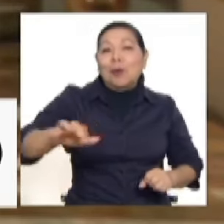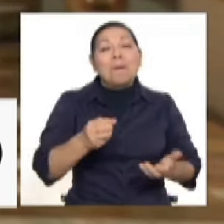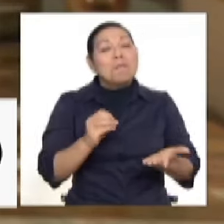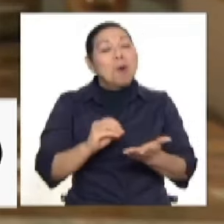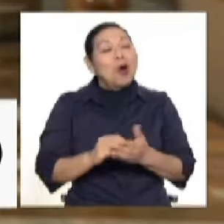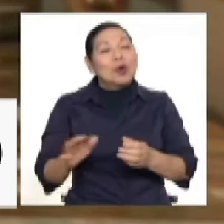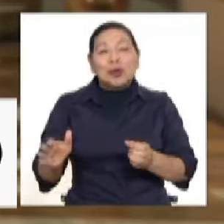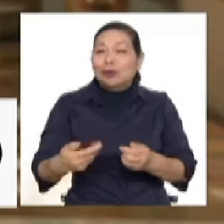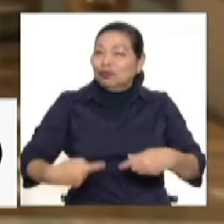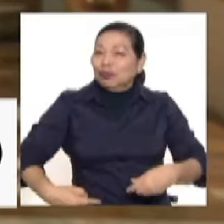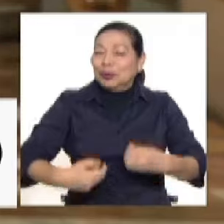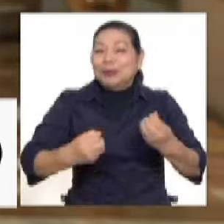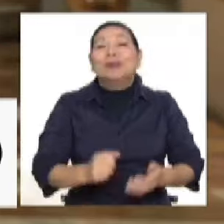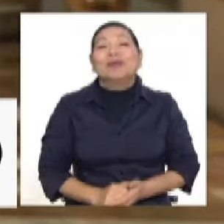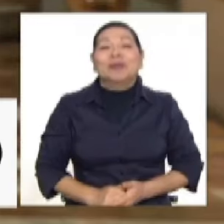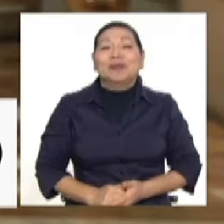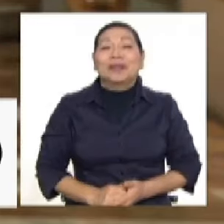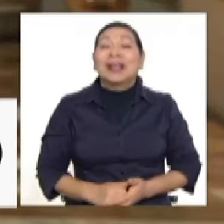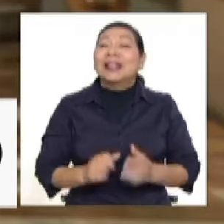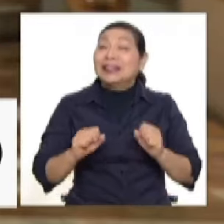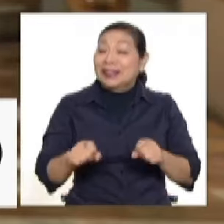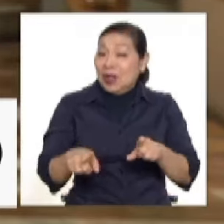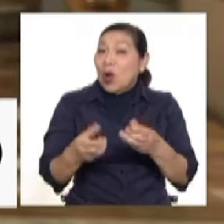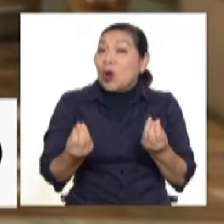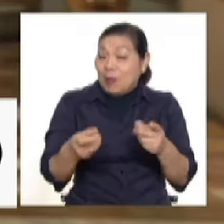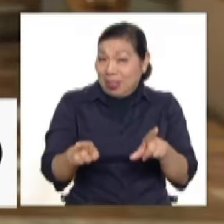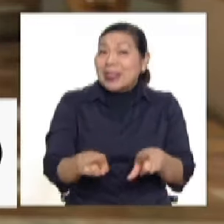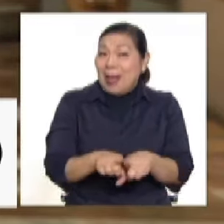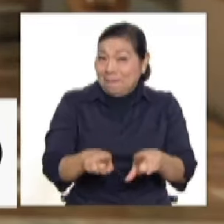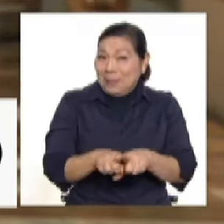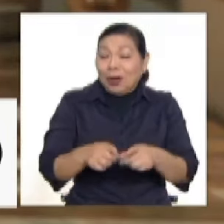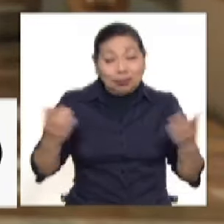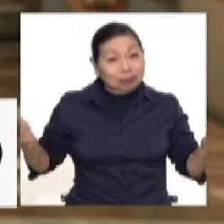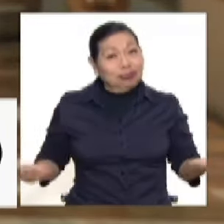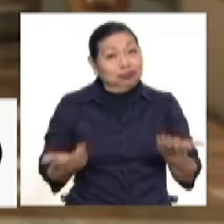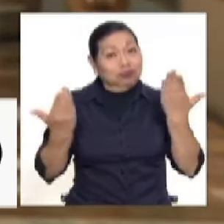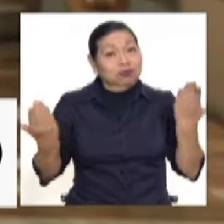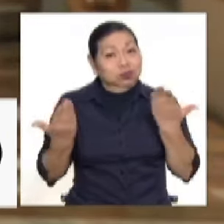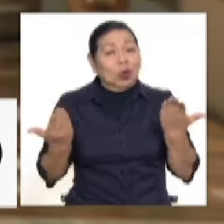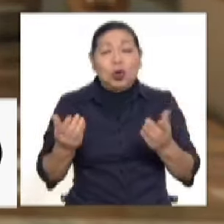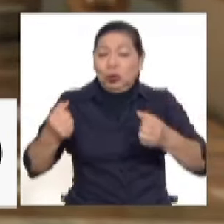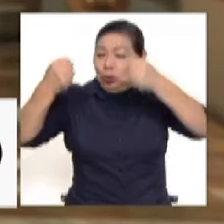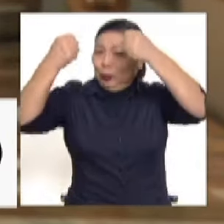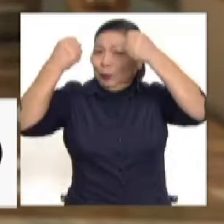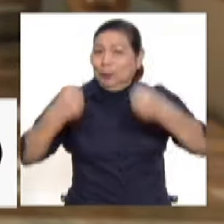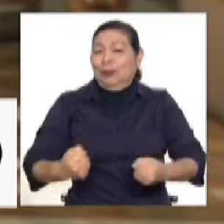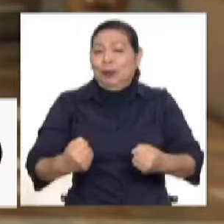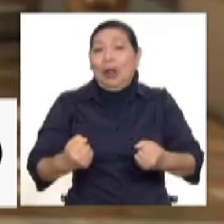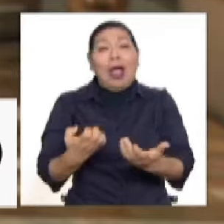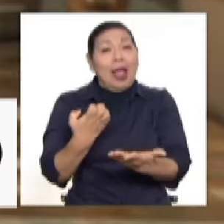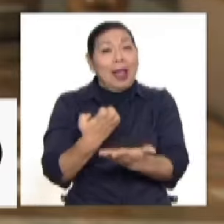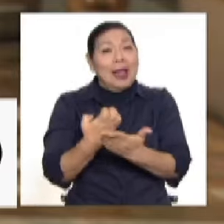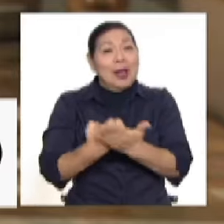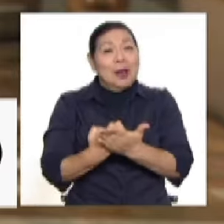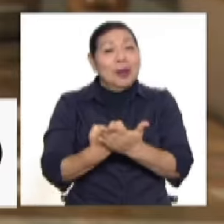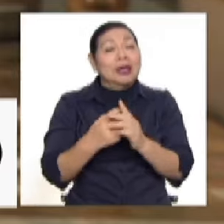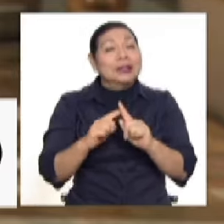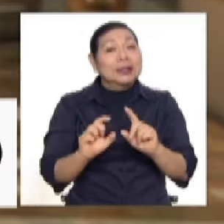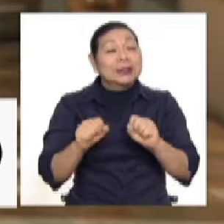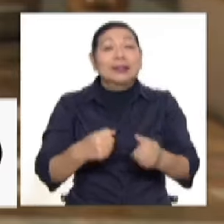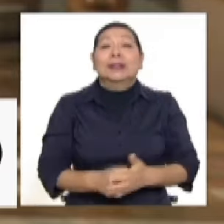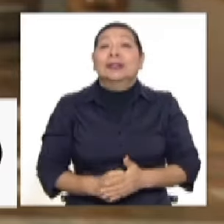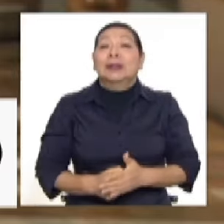más competitivos. Asimismo, impulsamos el empoderamiento económico y